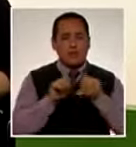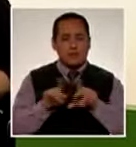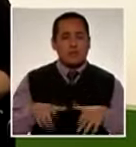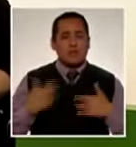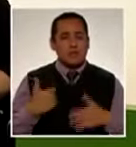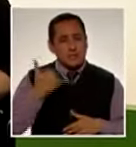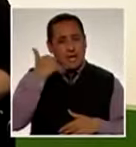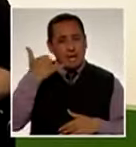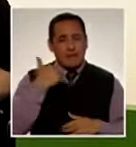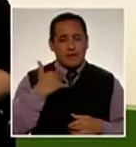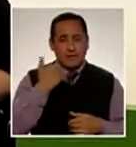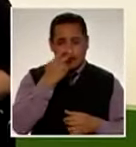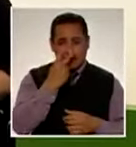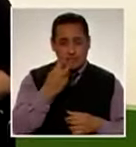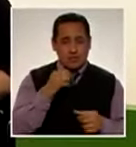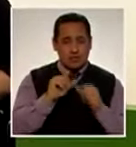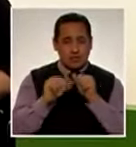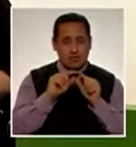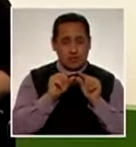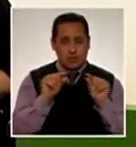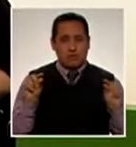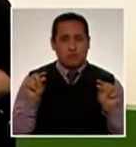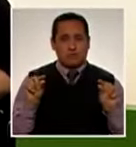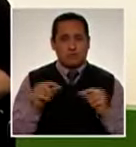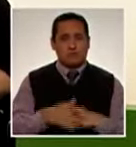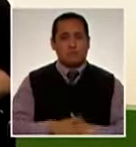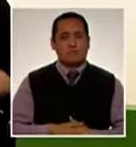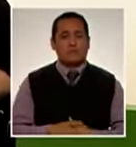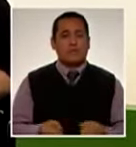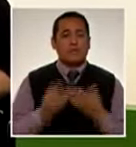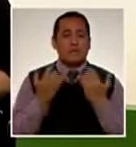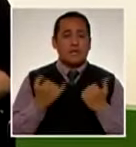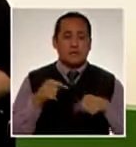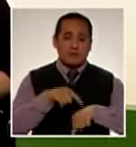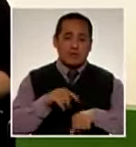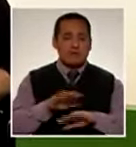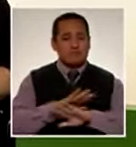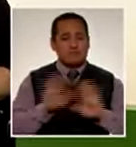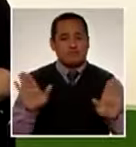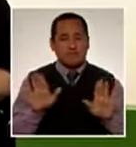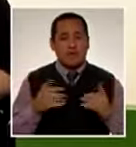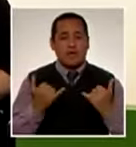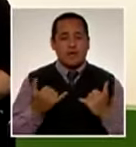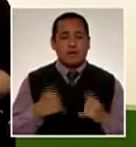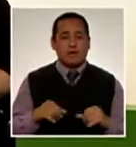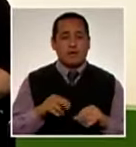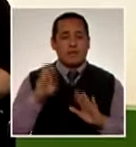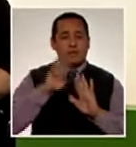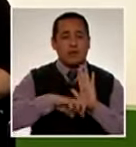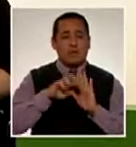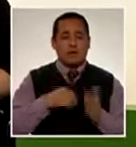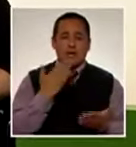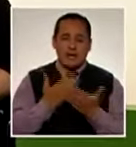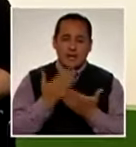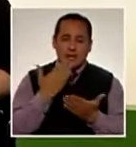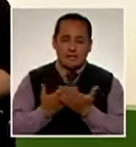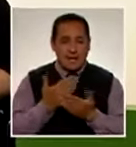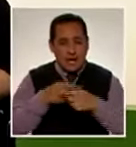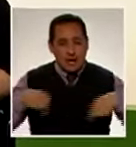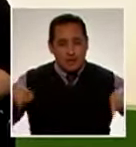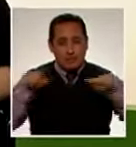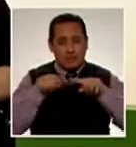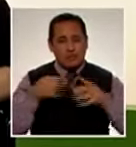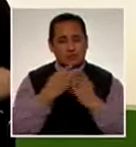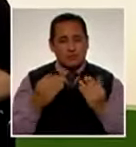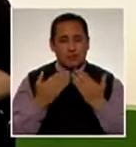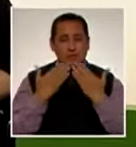también. Pueden llamar a los teléfonos que ya están apareciendo en pantalla. Bueno, y de esta manera ya estamos llegando al final del programa,